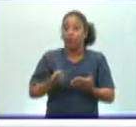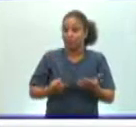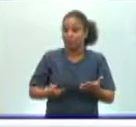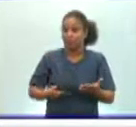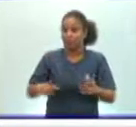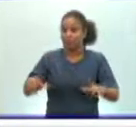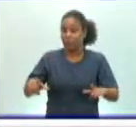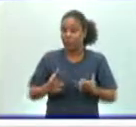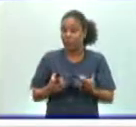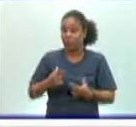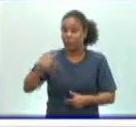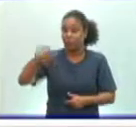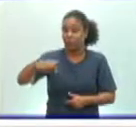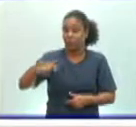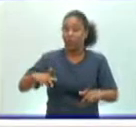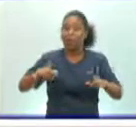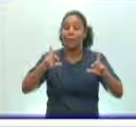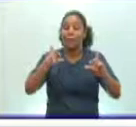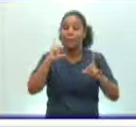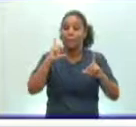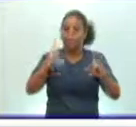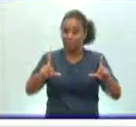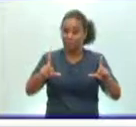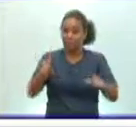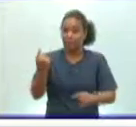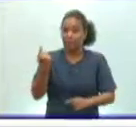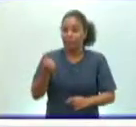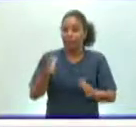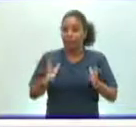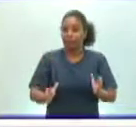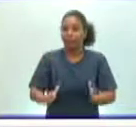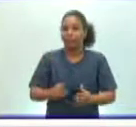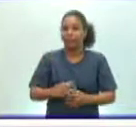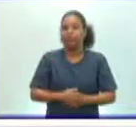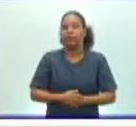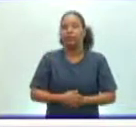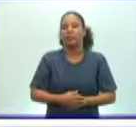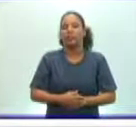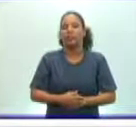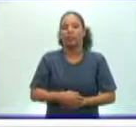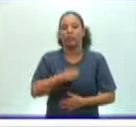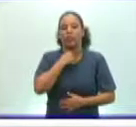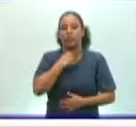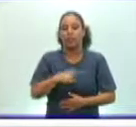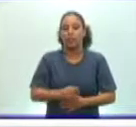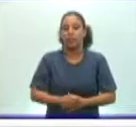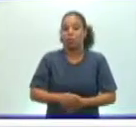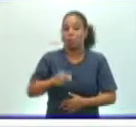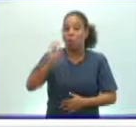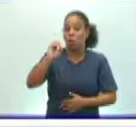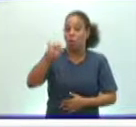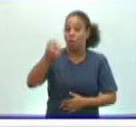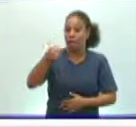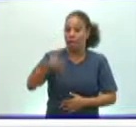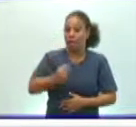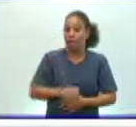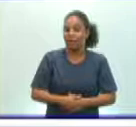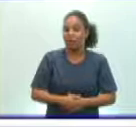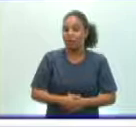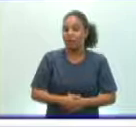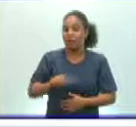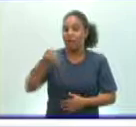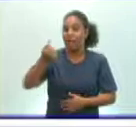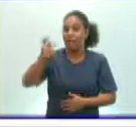cumpla la primera parte del teorema de las transversales. Por ejemplo, el segmento OA con el